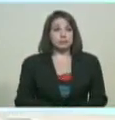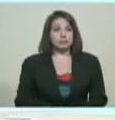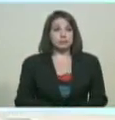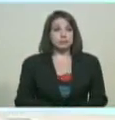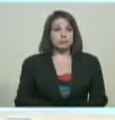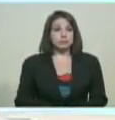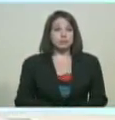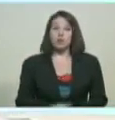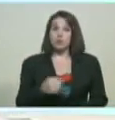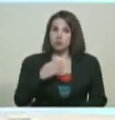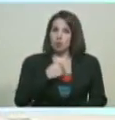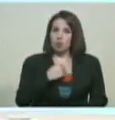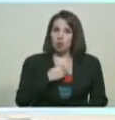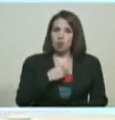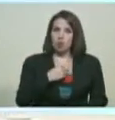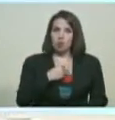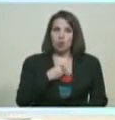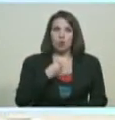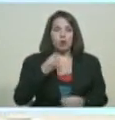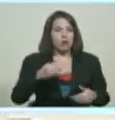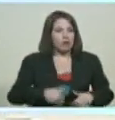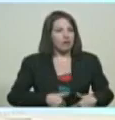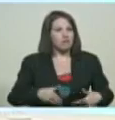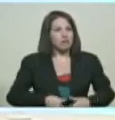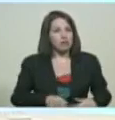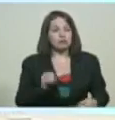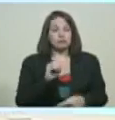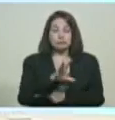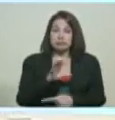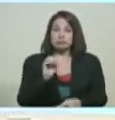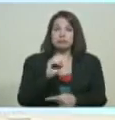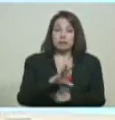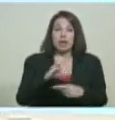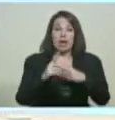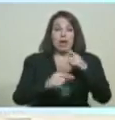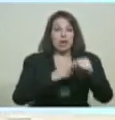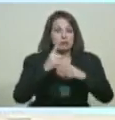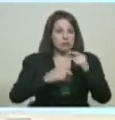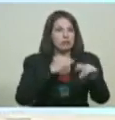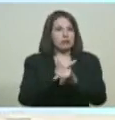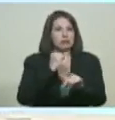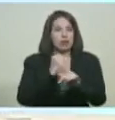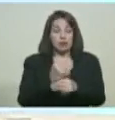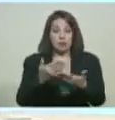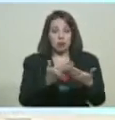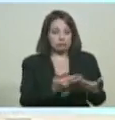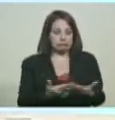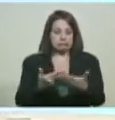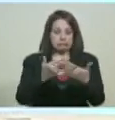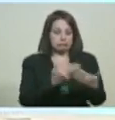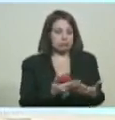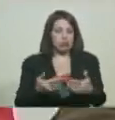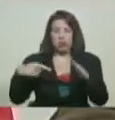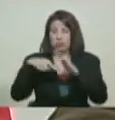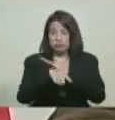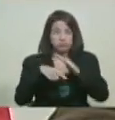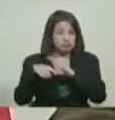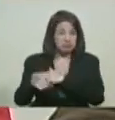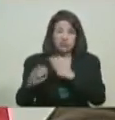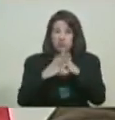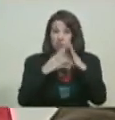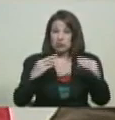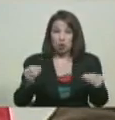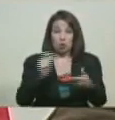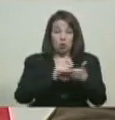yo hago un esfuerzo en las redes sociales por darlos a conocer y me los estudios todos a fondo todos todos los